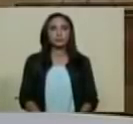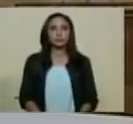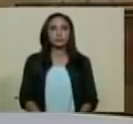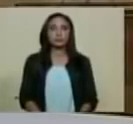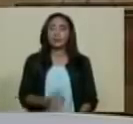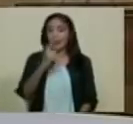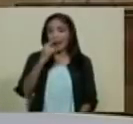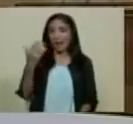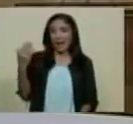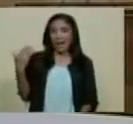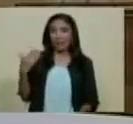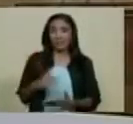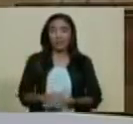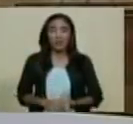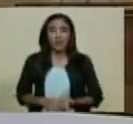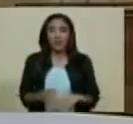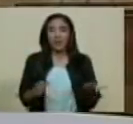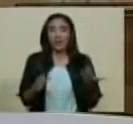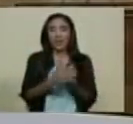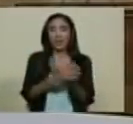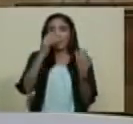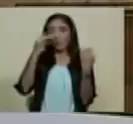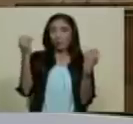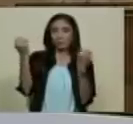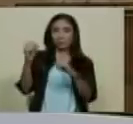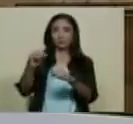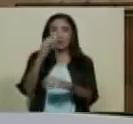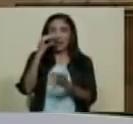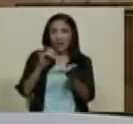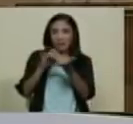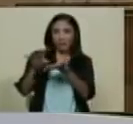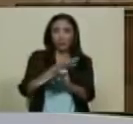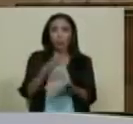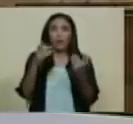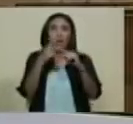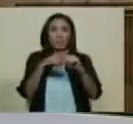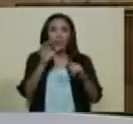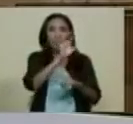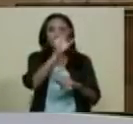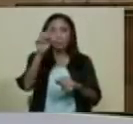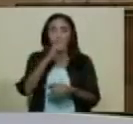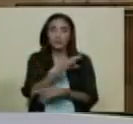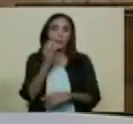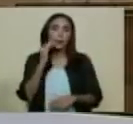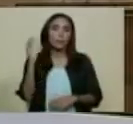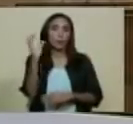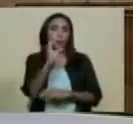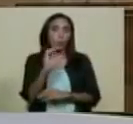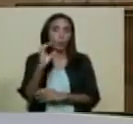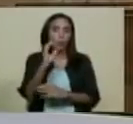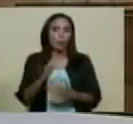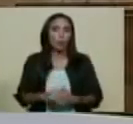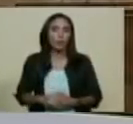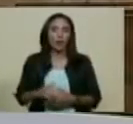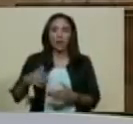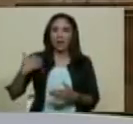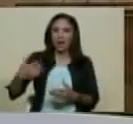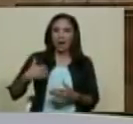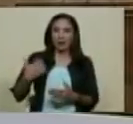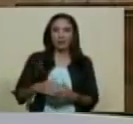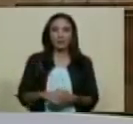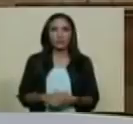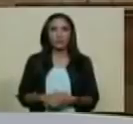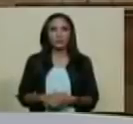pública en los países capitalistas gobernados por el neoliberalismo, como en Colombia, en Argentina,